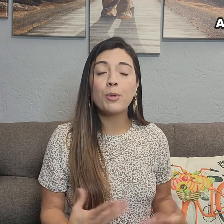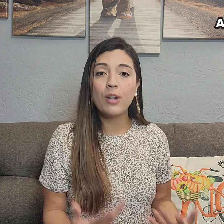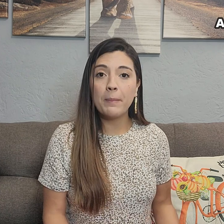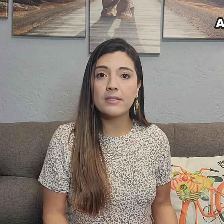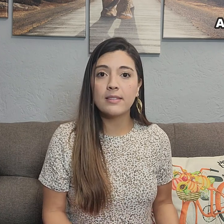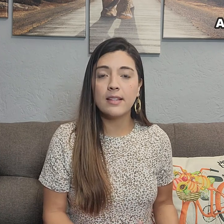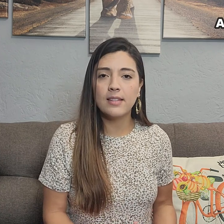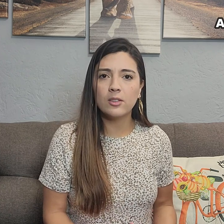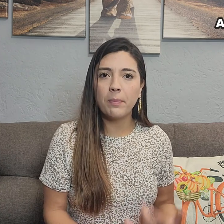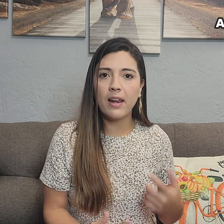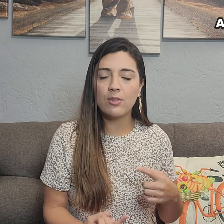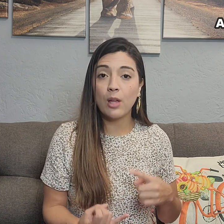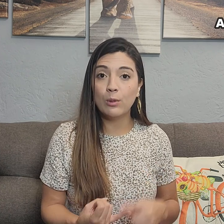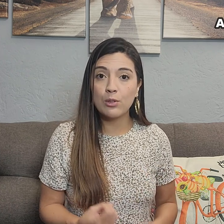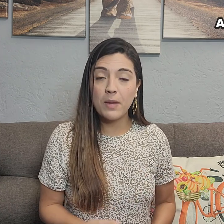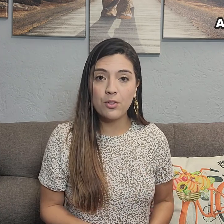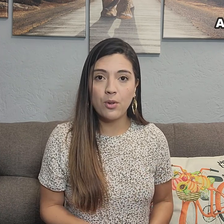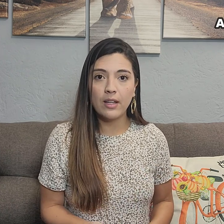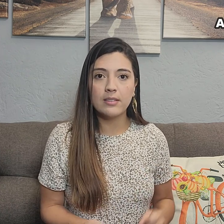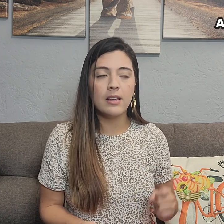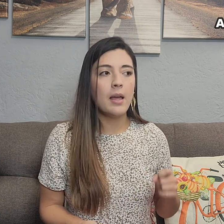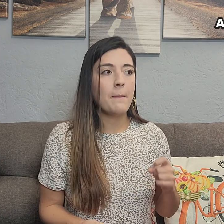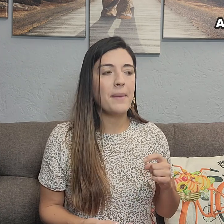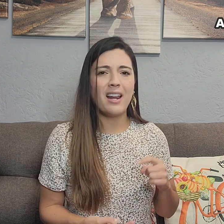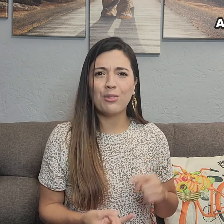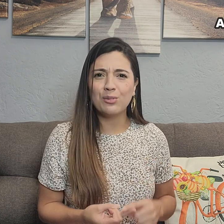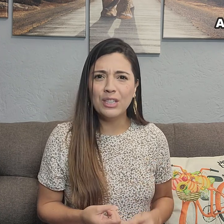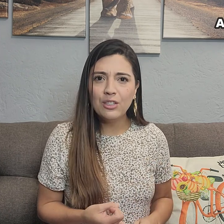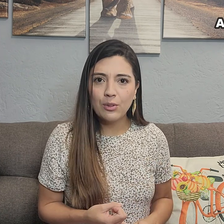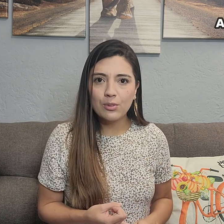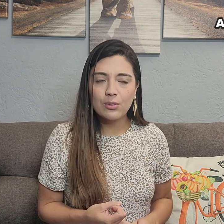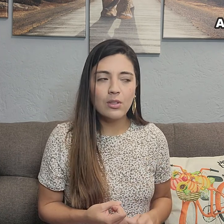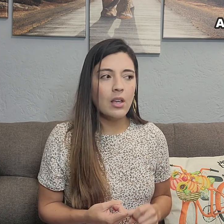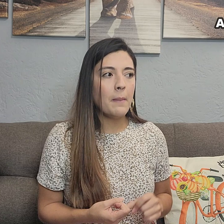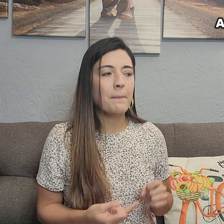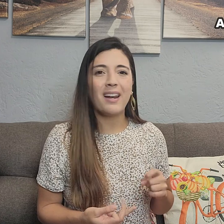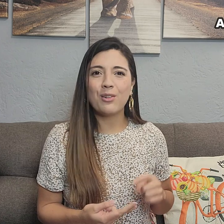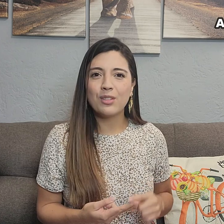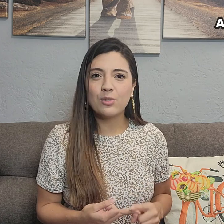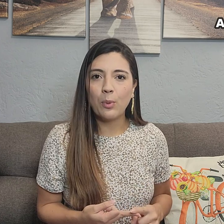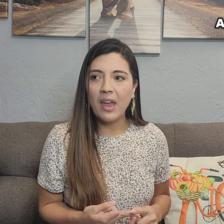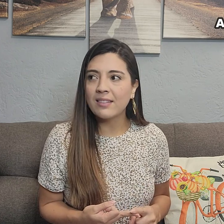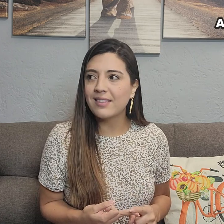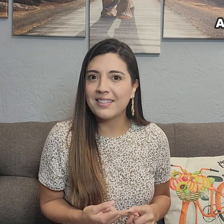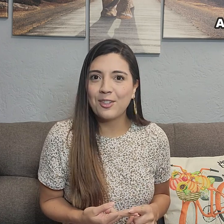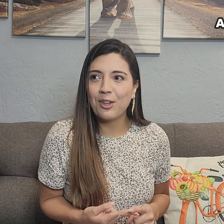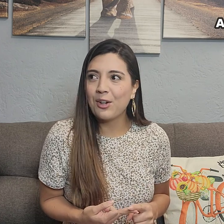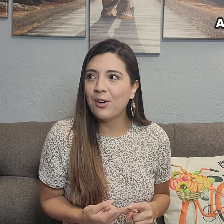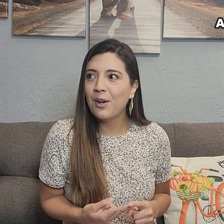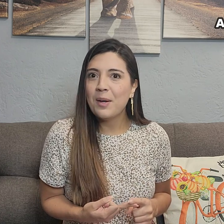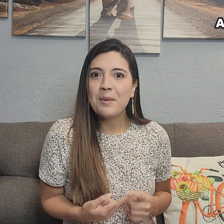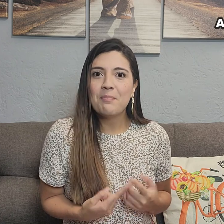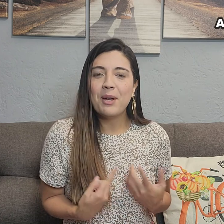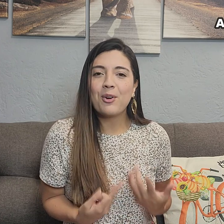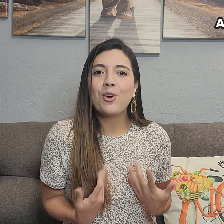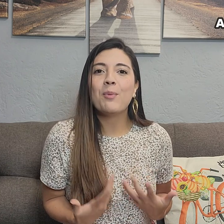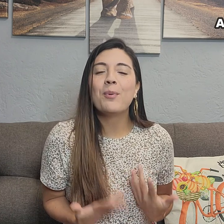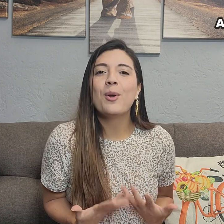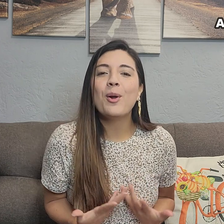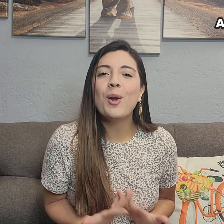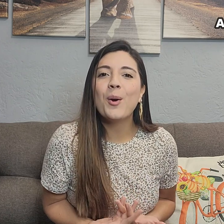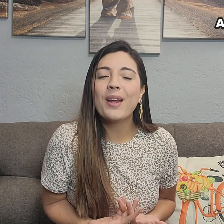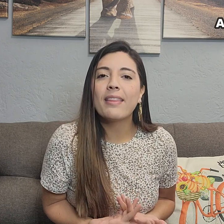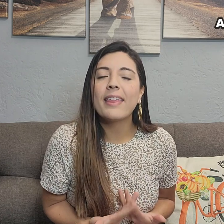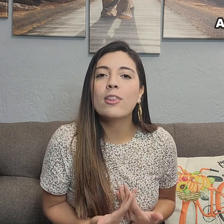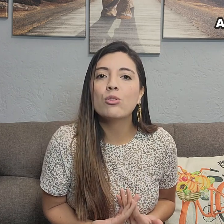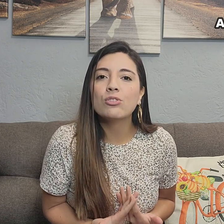Todos los programas que está haciendo para los adultos mayores, para los niños, para los estudiantes, yo digo, pero ¿cómo